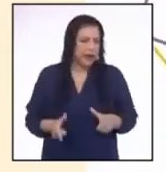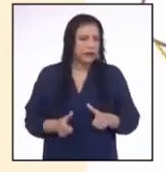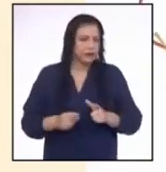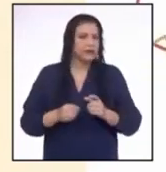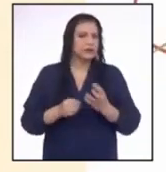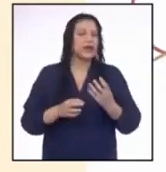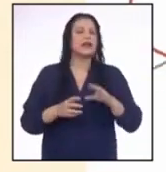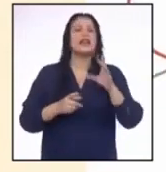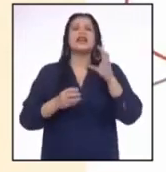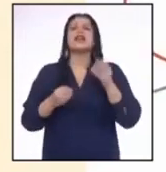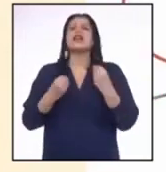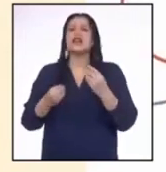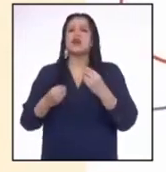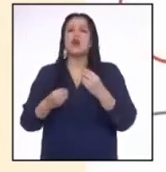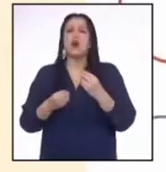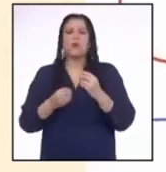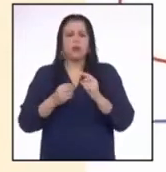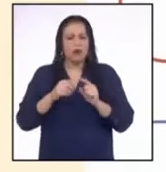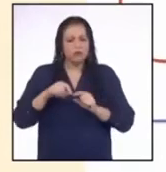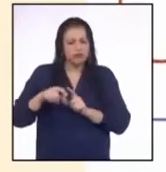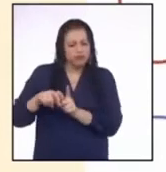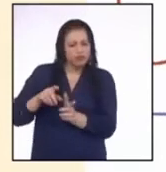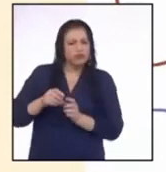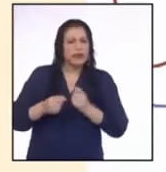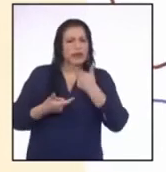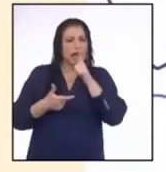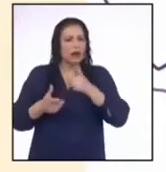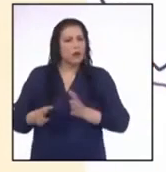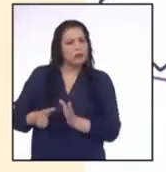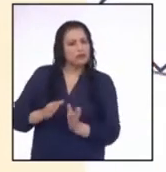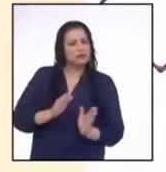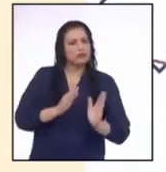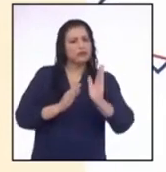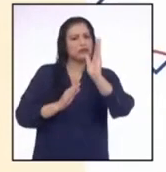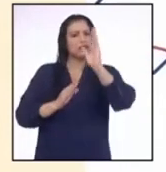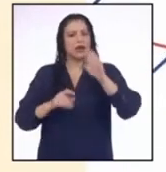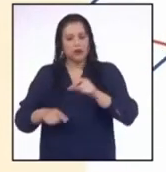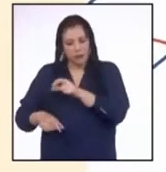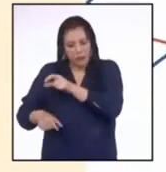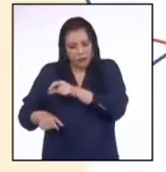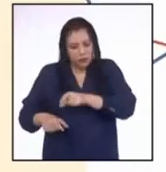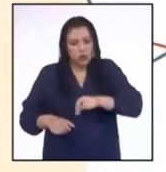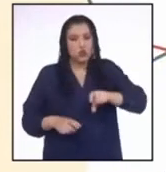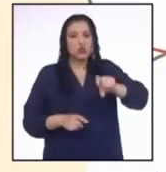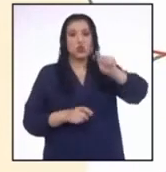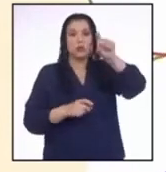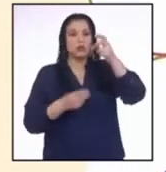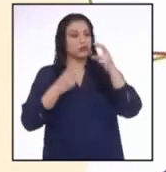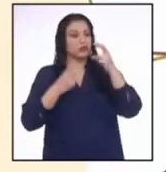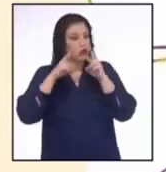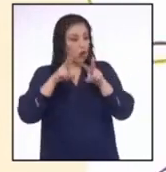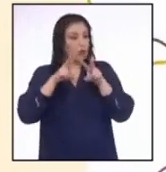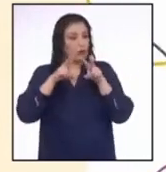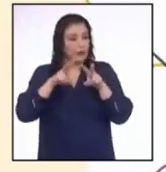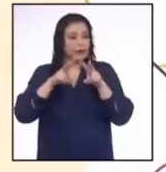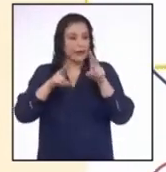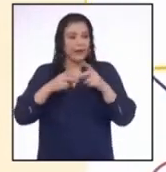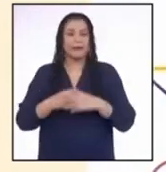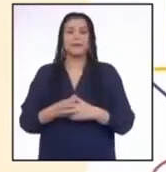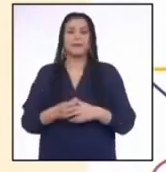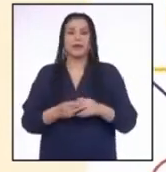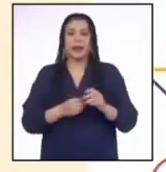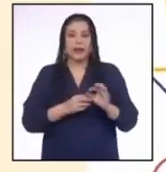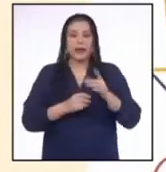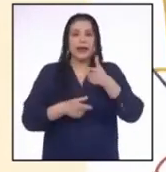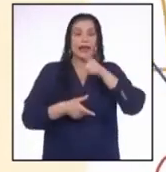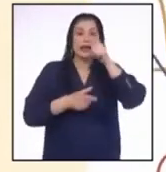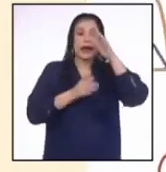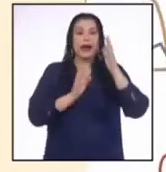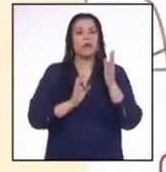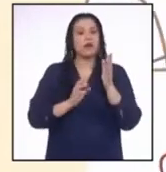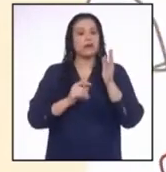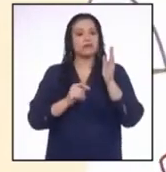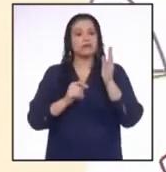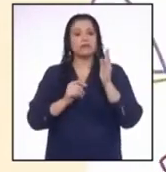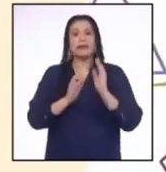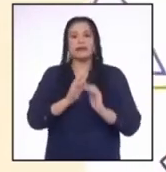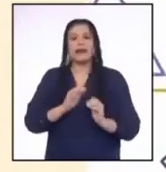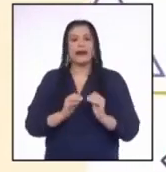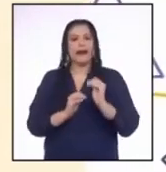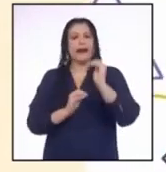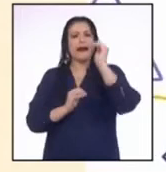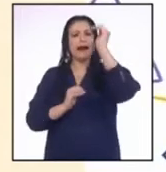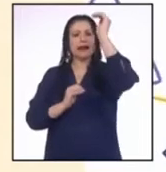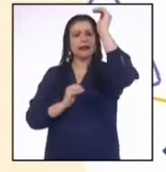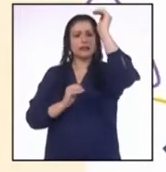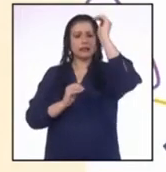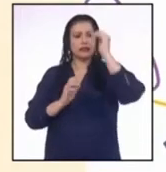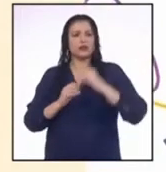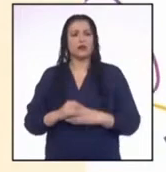¿Y cómo llega el agua hasta ese lugar? A través de tuberías. Como ven, el agua del embalse se encuentra a mayor altura